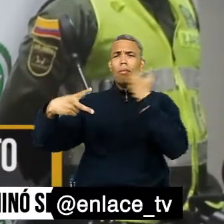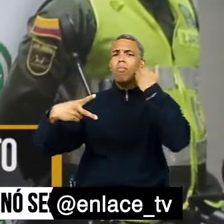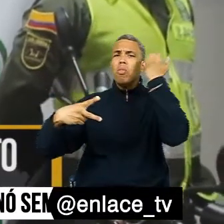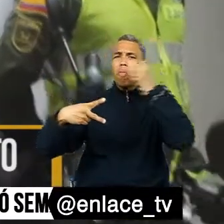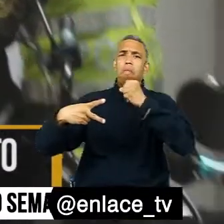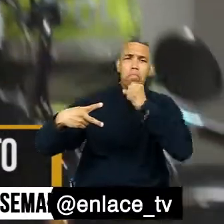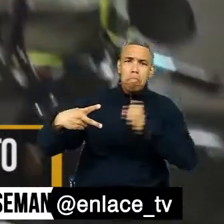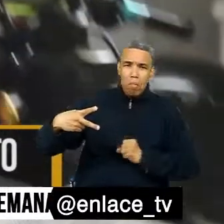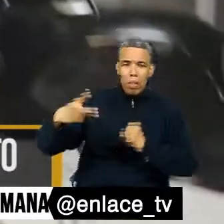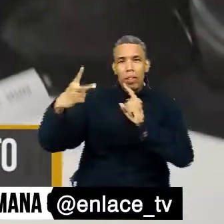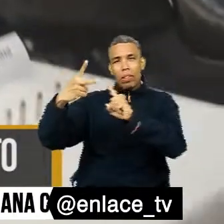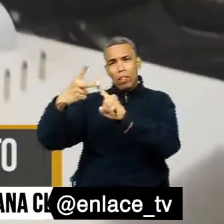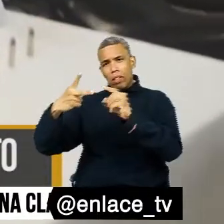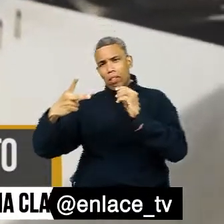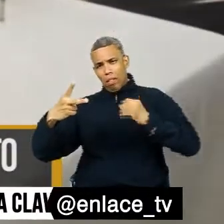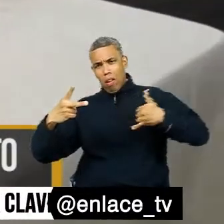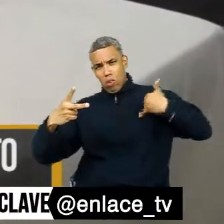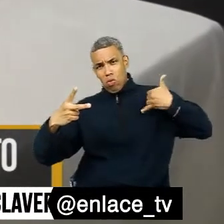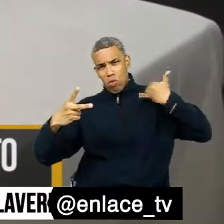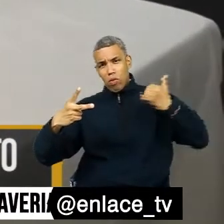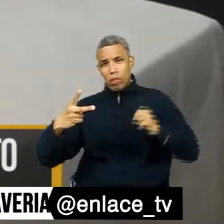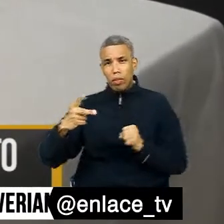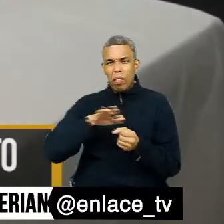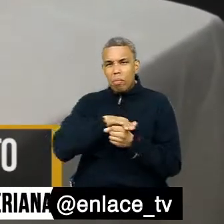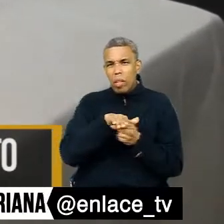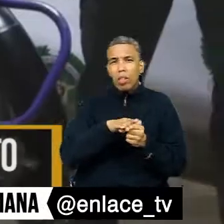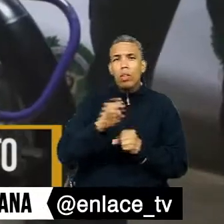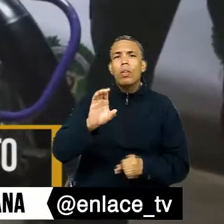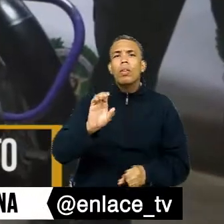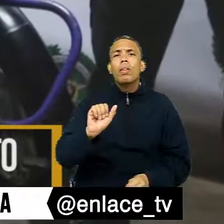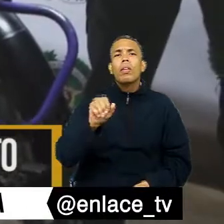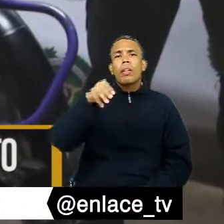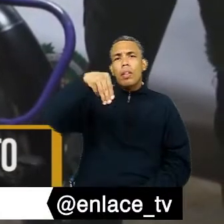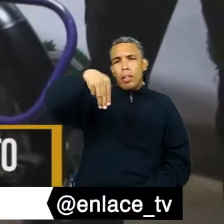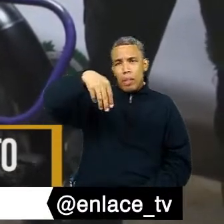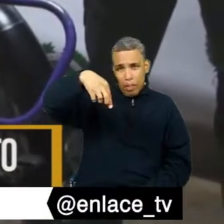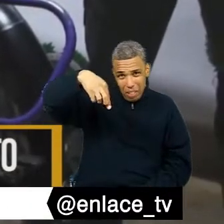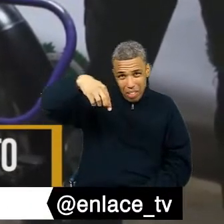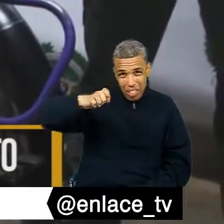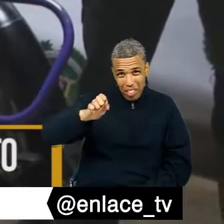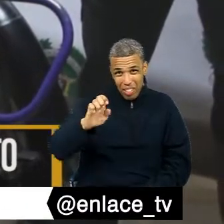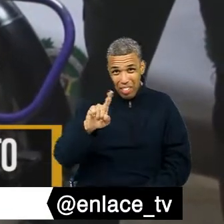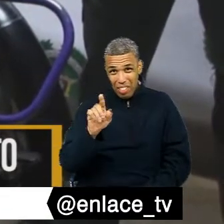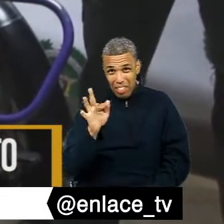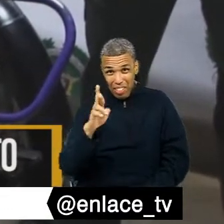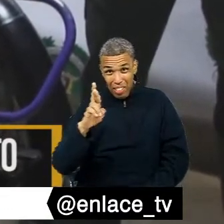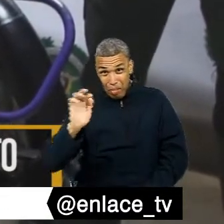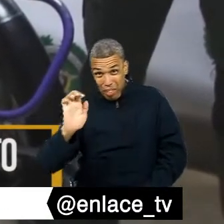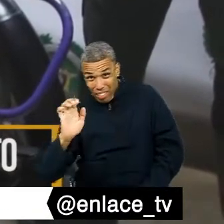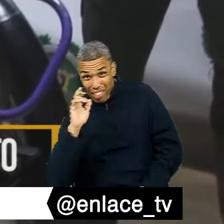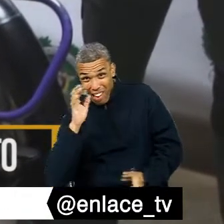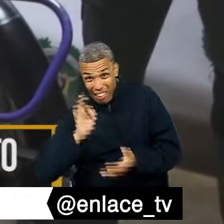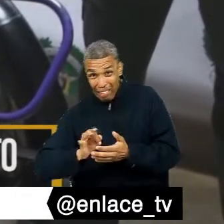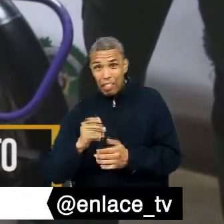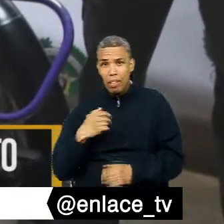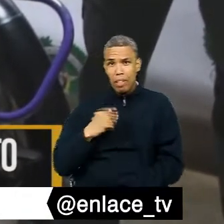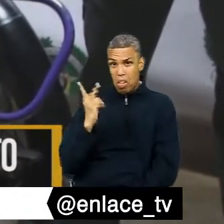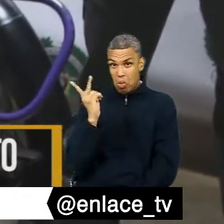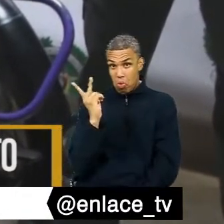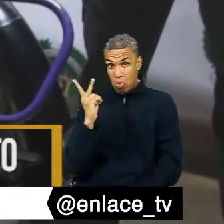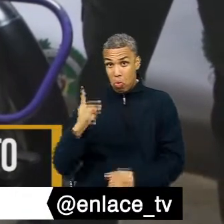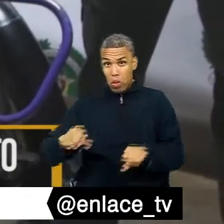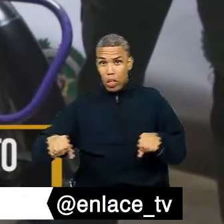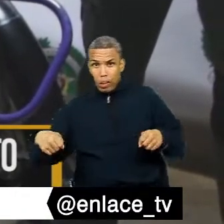barrio Campestre. Esto se da cuando estas personas estaban cometiendo un atraco, estaban utilizando un arma de